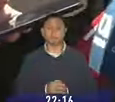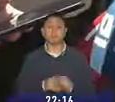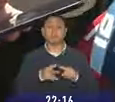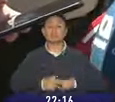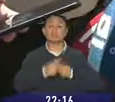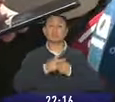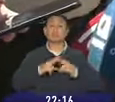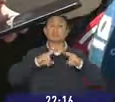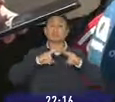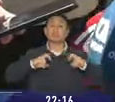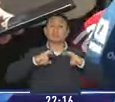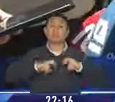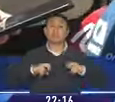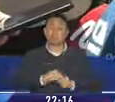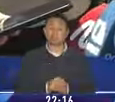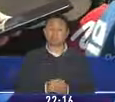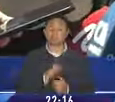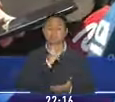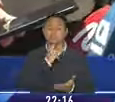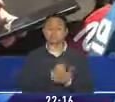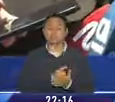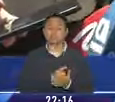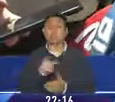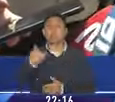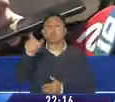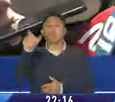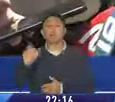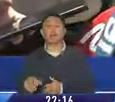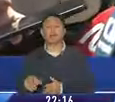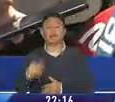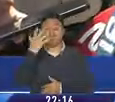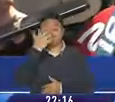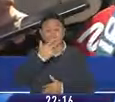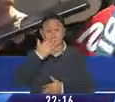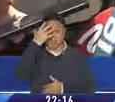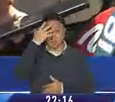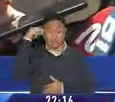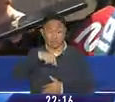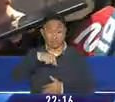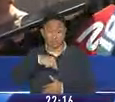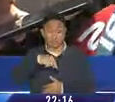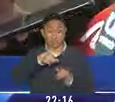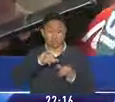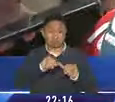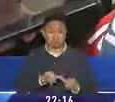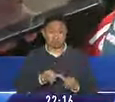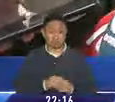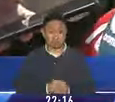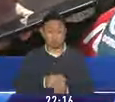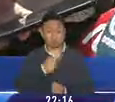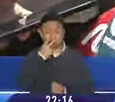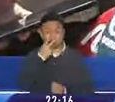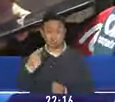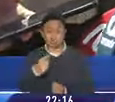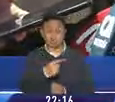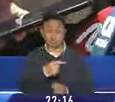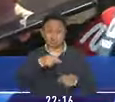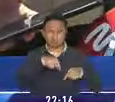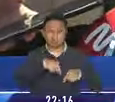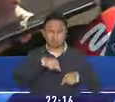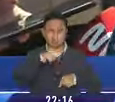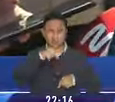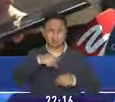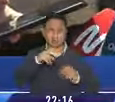investigaciones preliminares, efectivamente es una persona desde la ciudad de Esmeraldas que se encontraba en este cantón Manta. Como ustedes observarán, es conocido en este